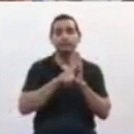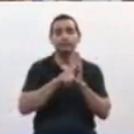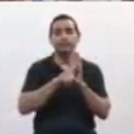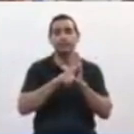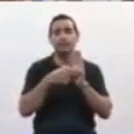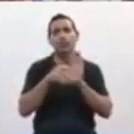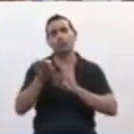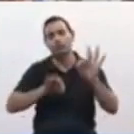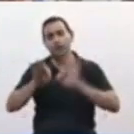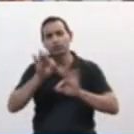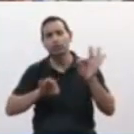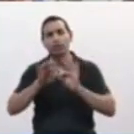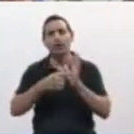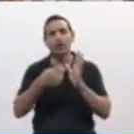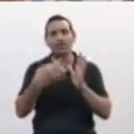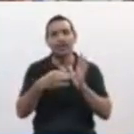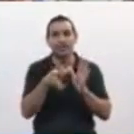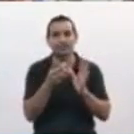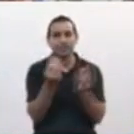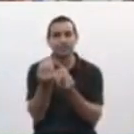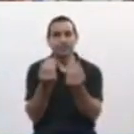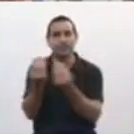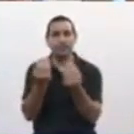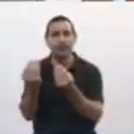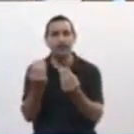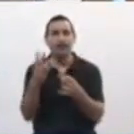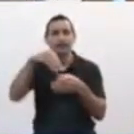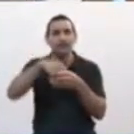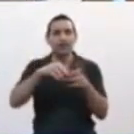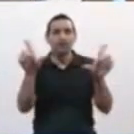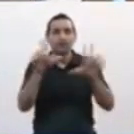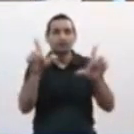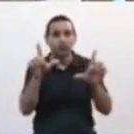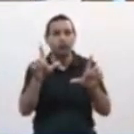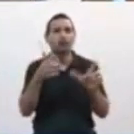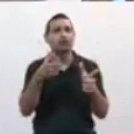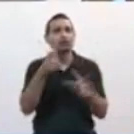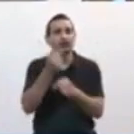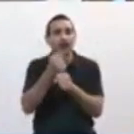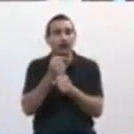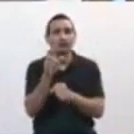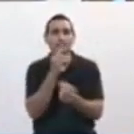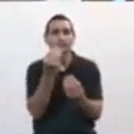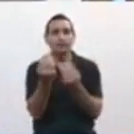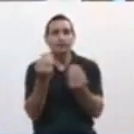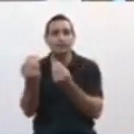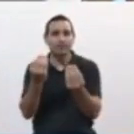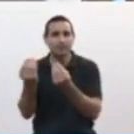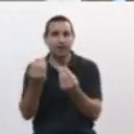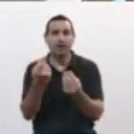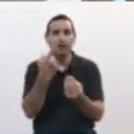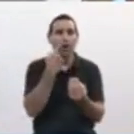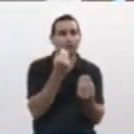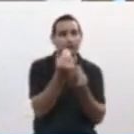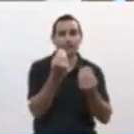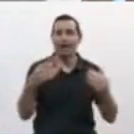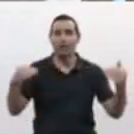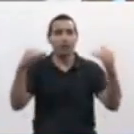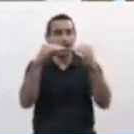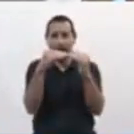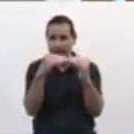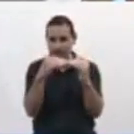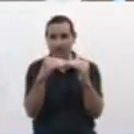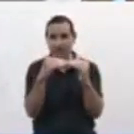a un proyecto que incrementa la paridad en los medios audiovisuales para que no se repitan patrones para que no se perpetúen